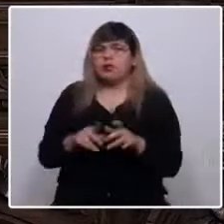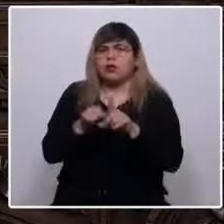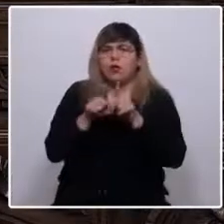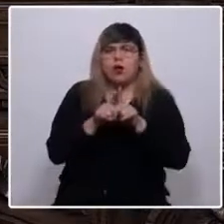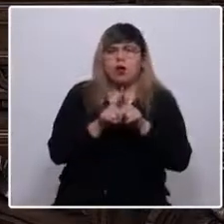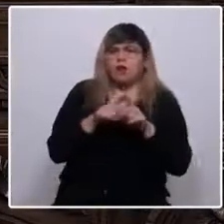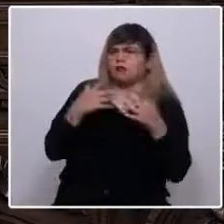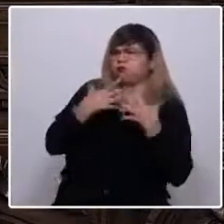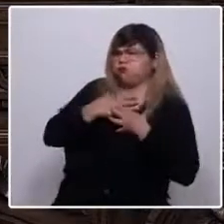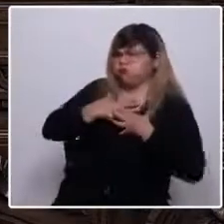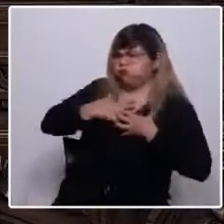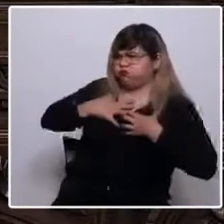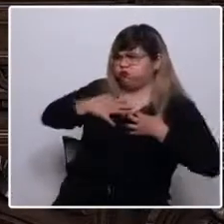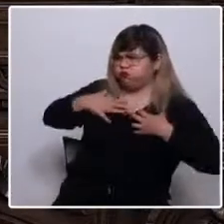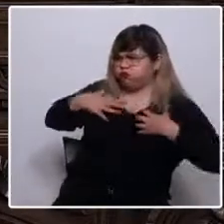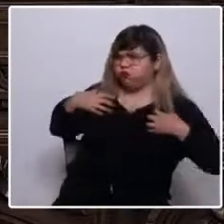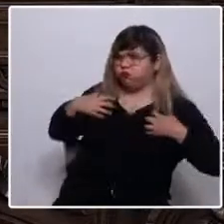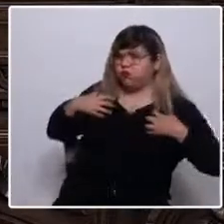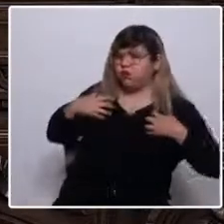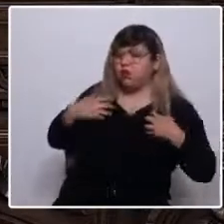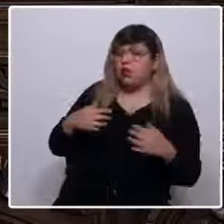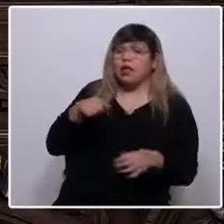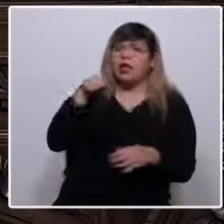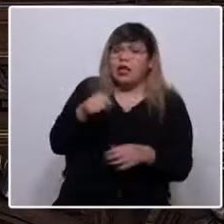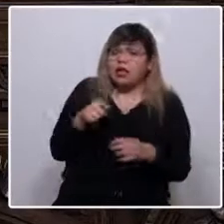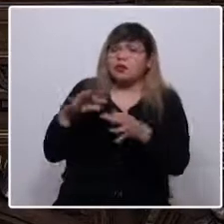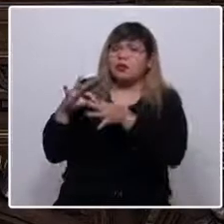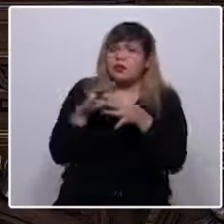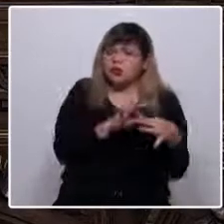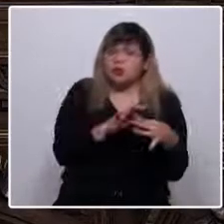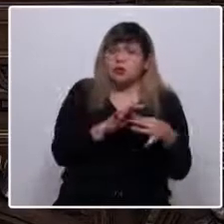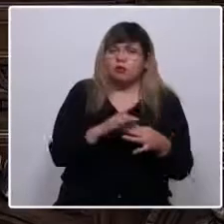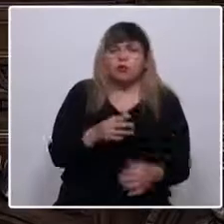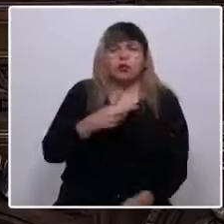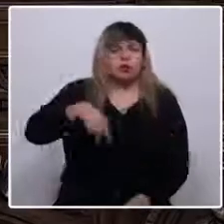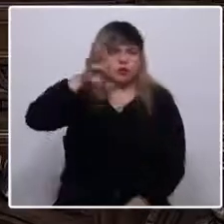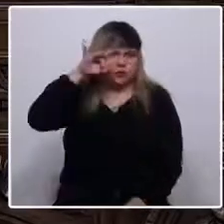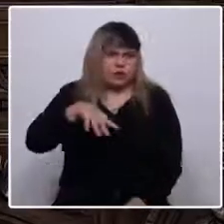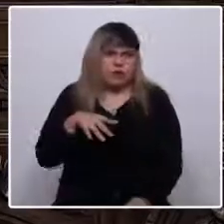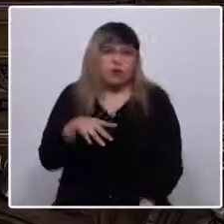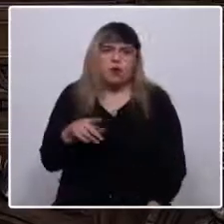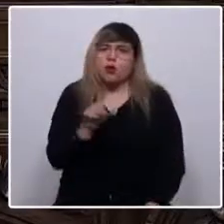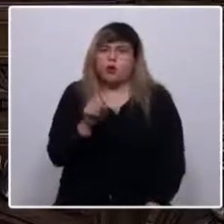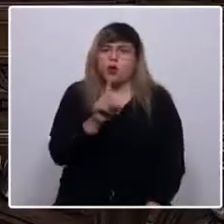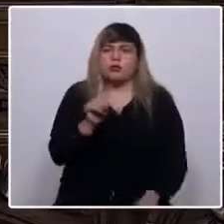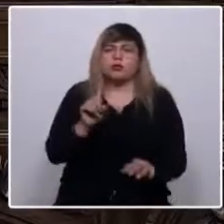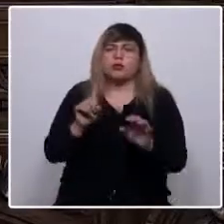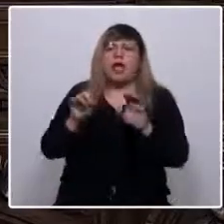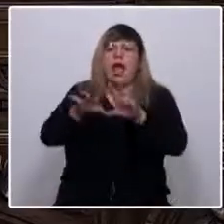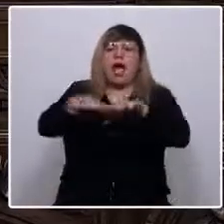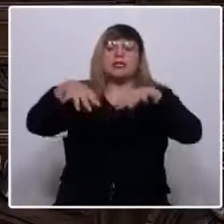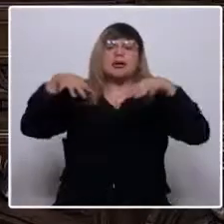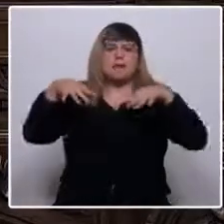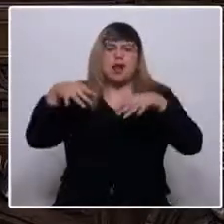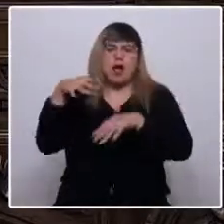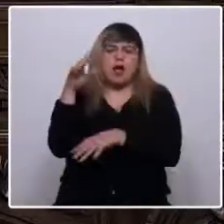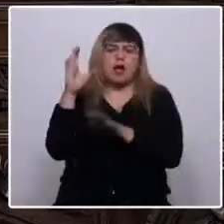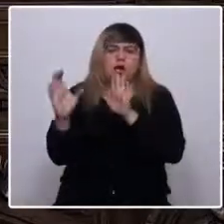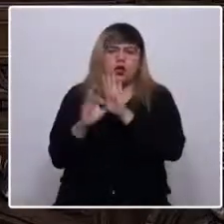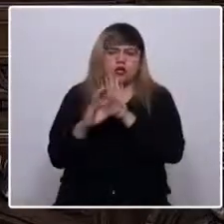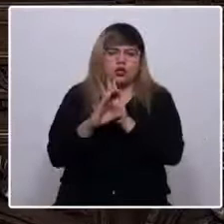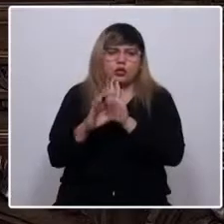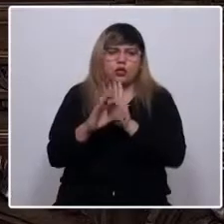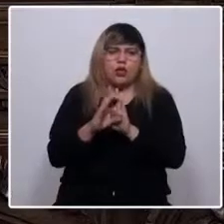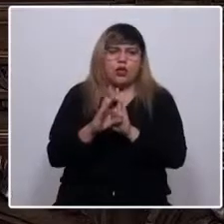y es precisamente eso uno de los motivos que si bien todos sabemos que esto no es una asamblea constituyente y es una asamblea